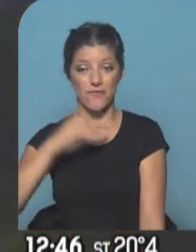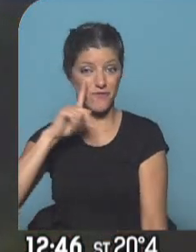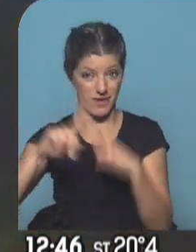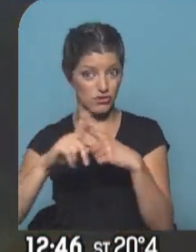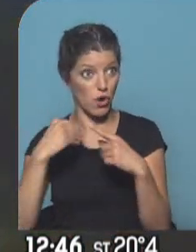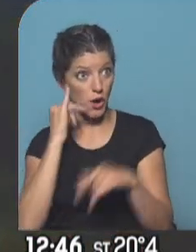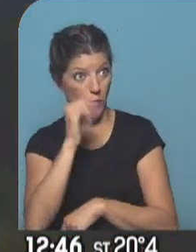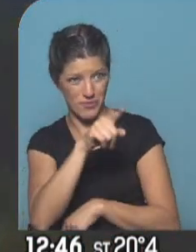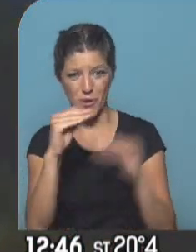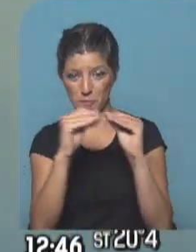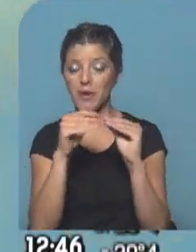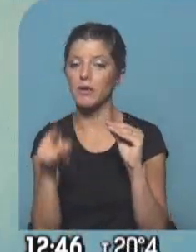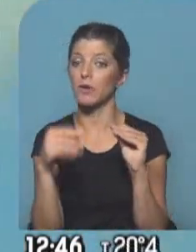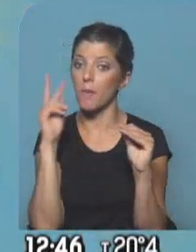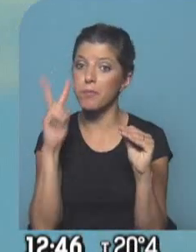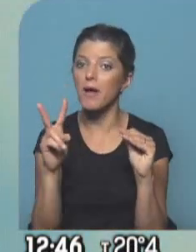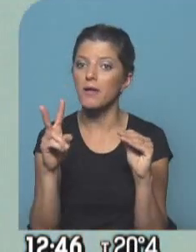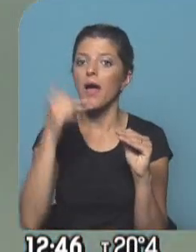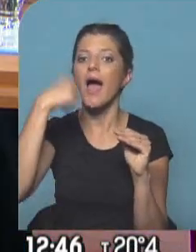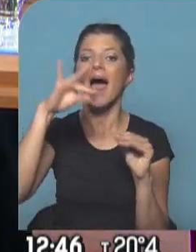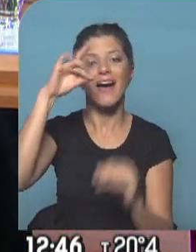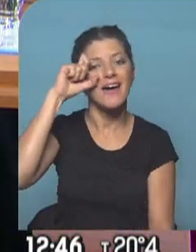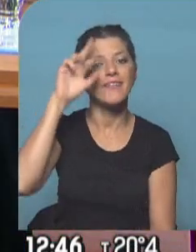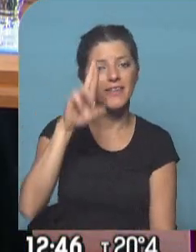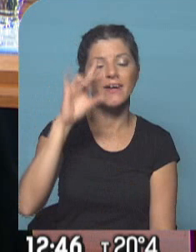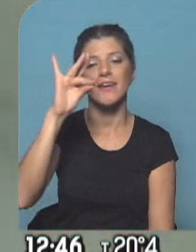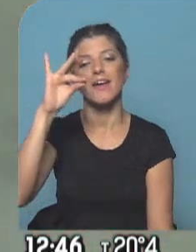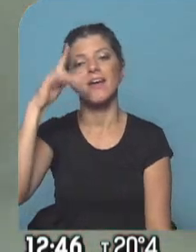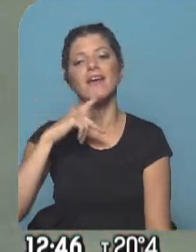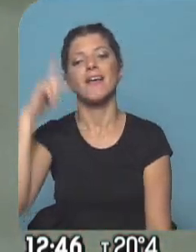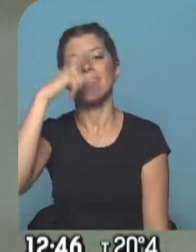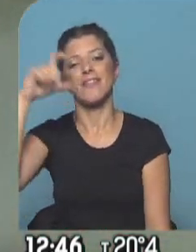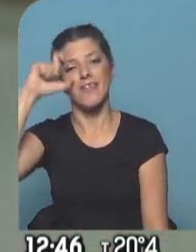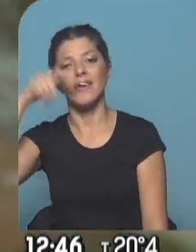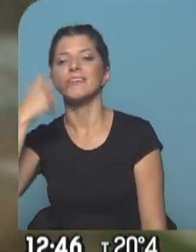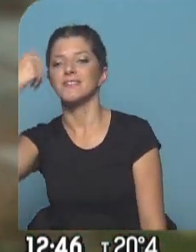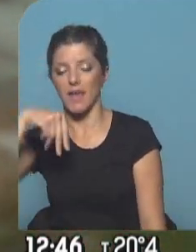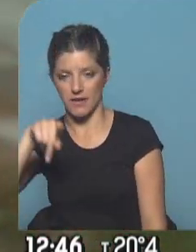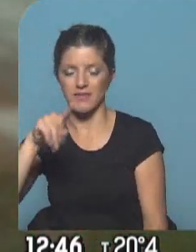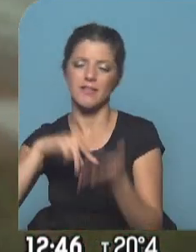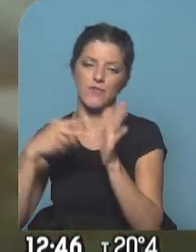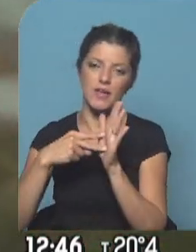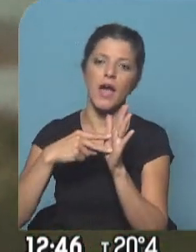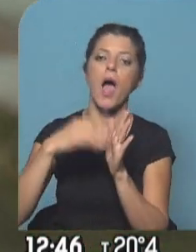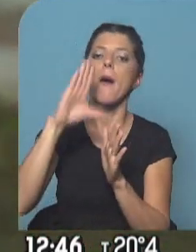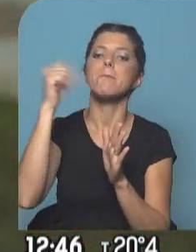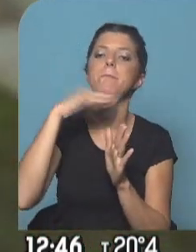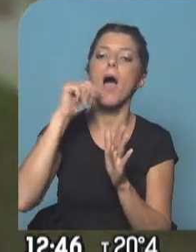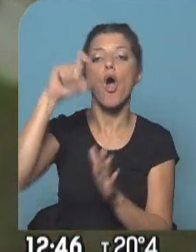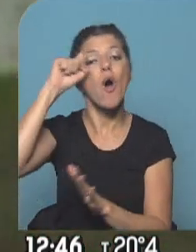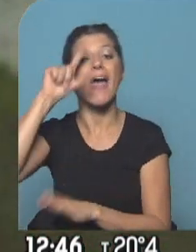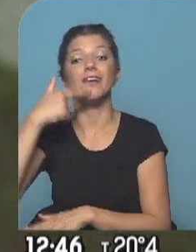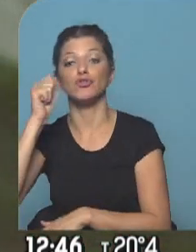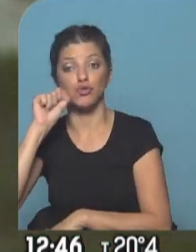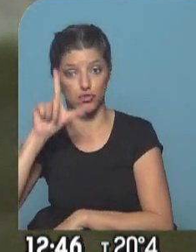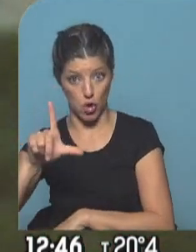mis compañeros de mesa, que se llama Under the Sun, Bajo el Sol, que fue hecho en principio con la autorización y